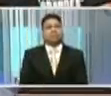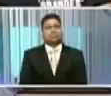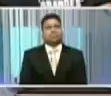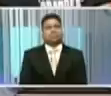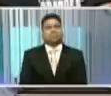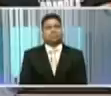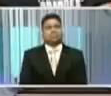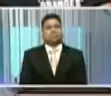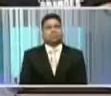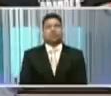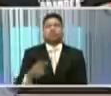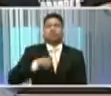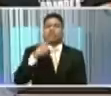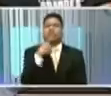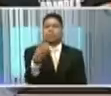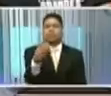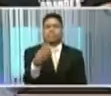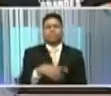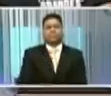Mira, yo les digo,